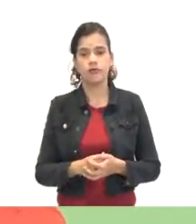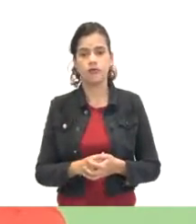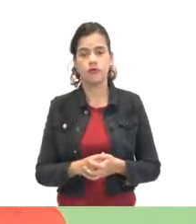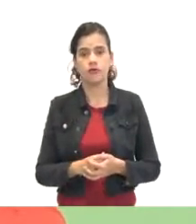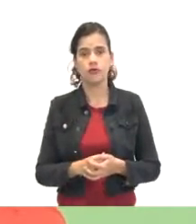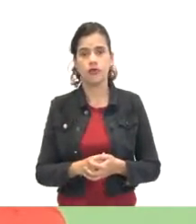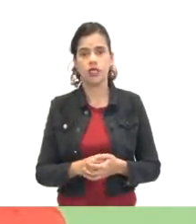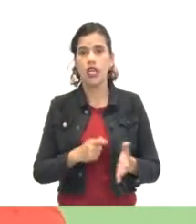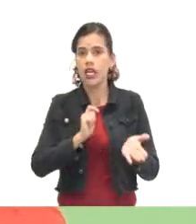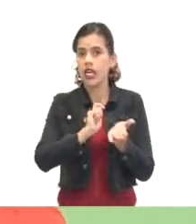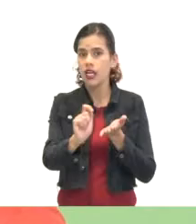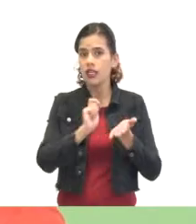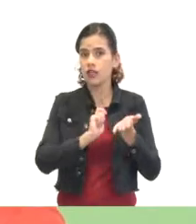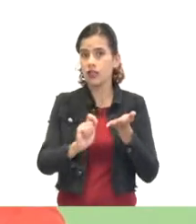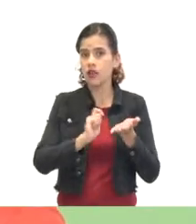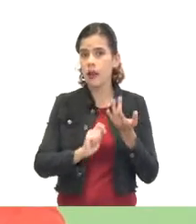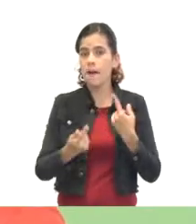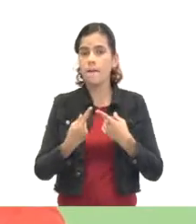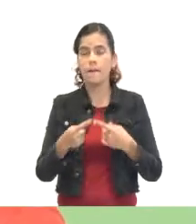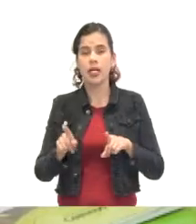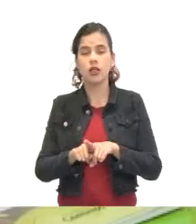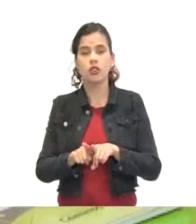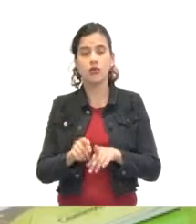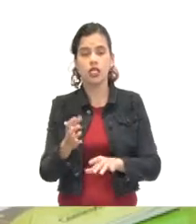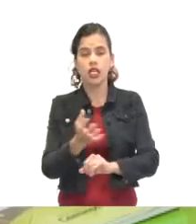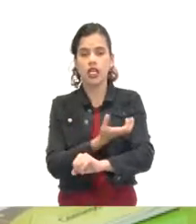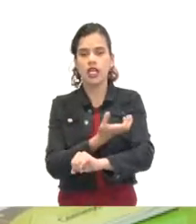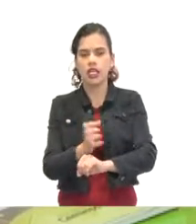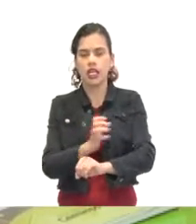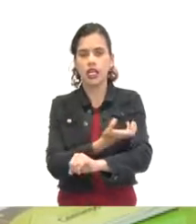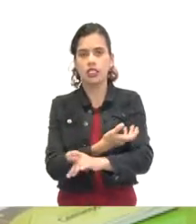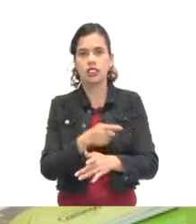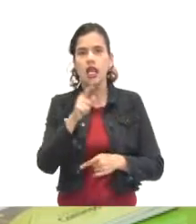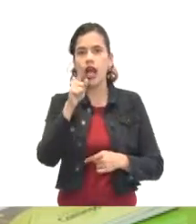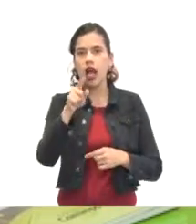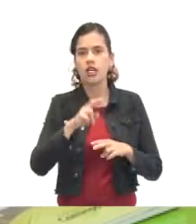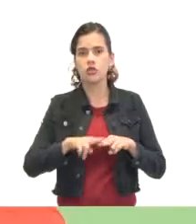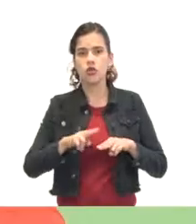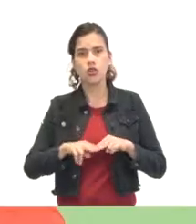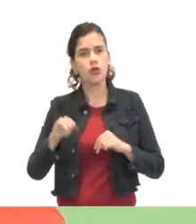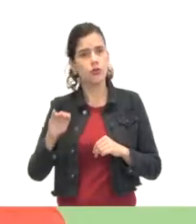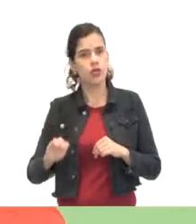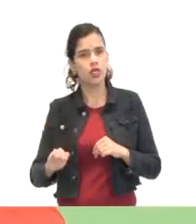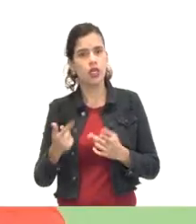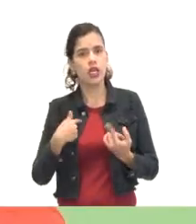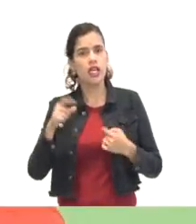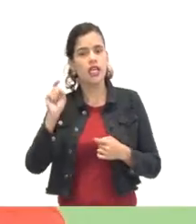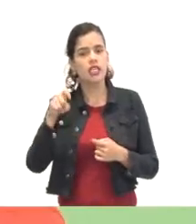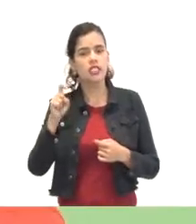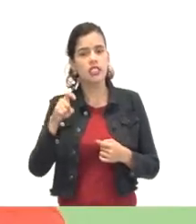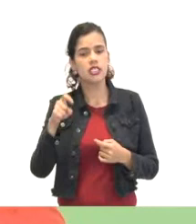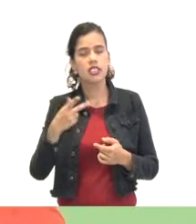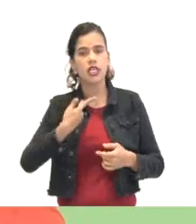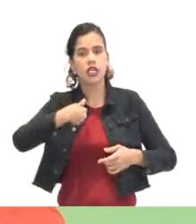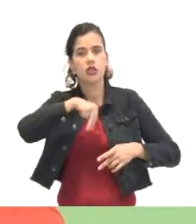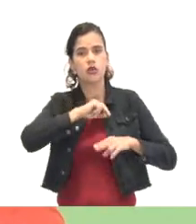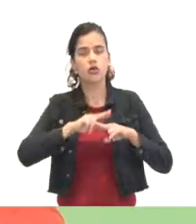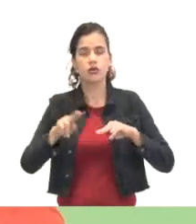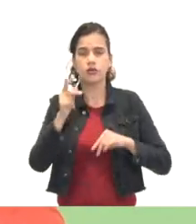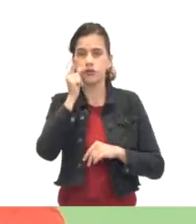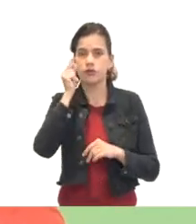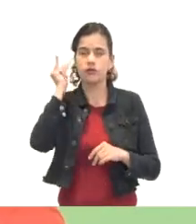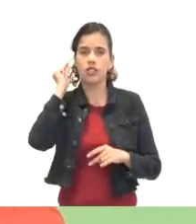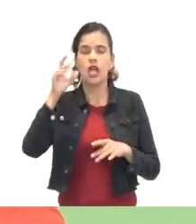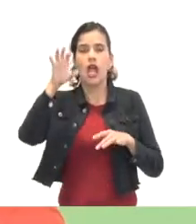Barquisimeto, escribe, pero también le canta precisamente a esas edades tempranas que necesita que nuestras niñas y